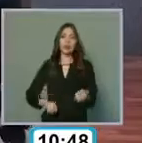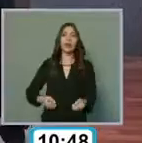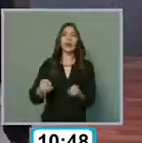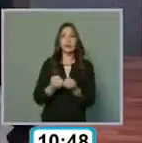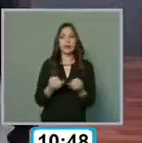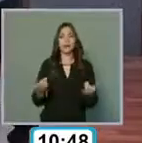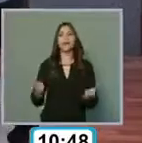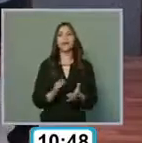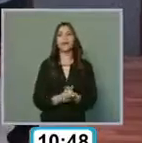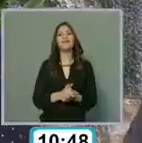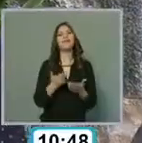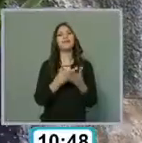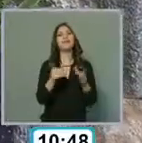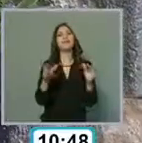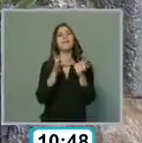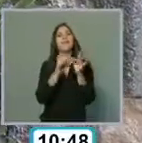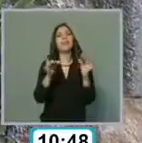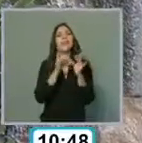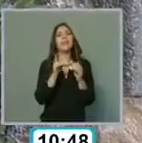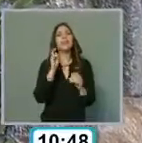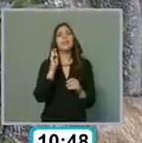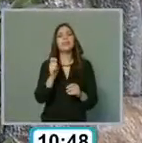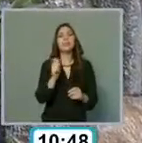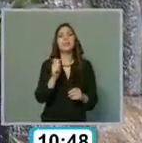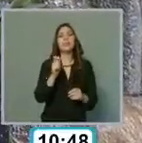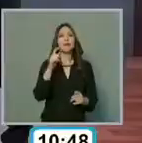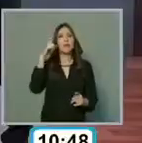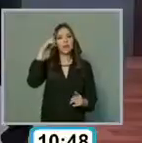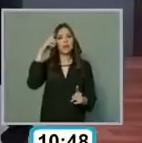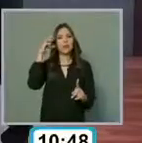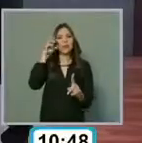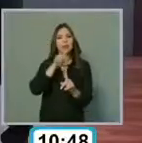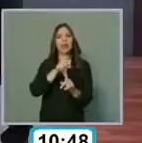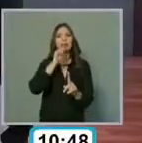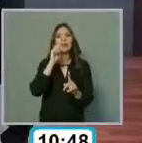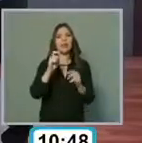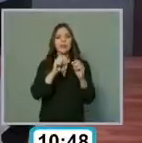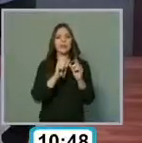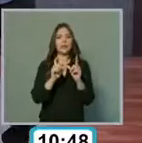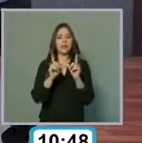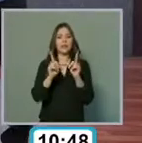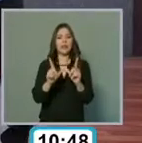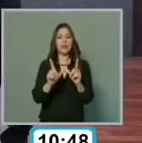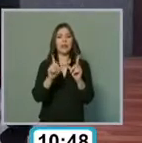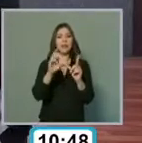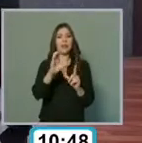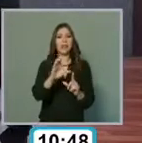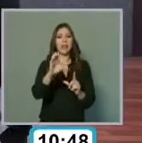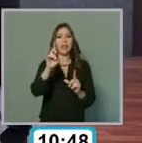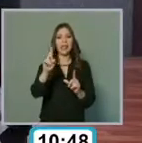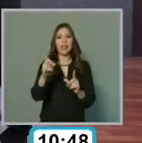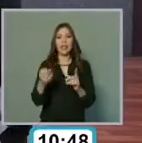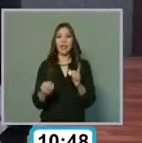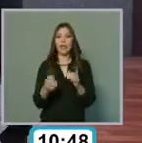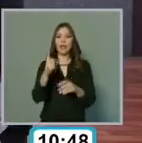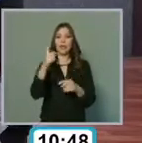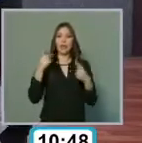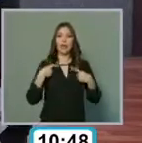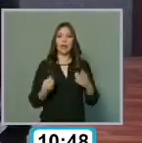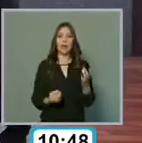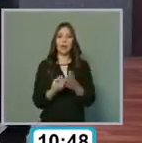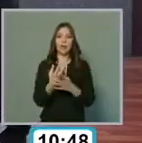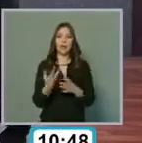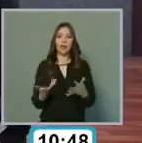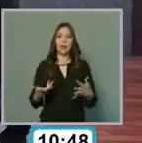y bueno, hablemos del concepto en cuestión de imagen del disco. Hay un integrante nuevo, bueno, ni tan nuevo.